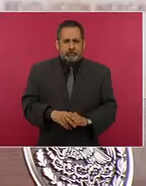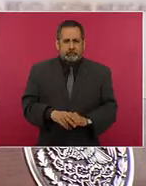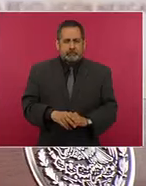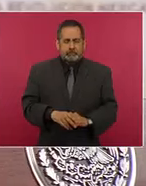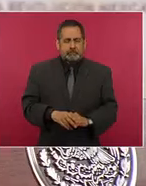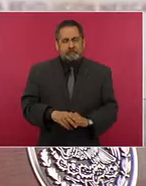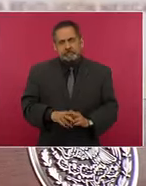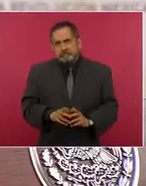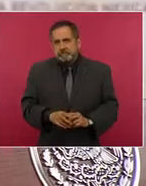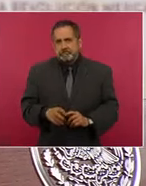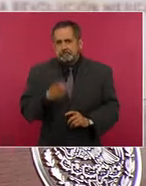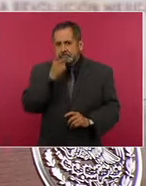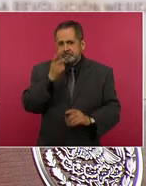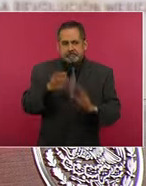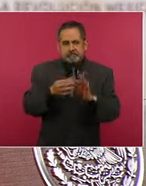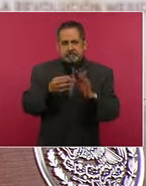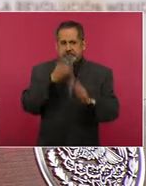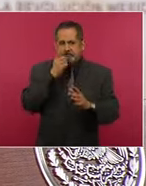decir